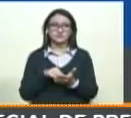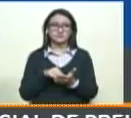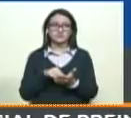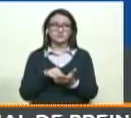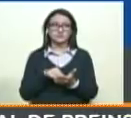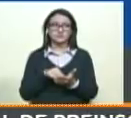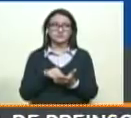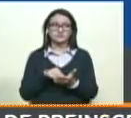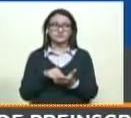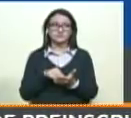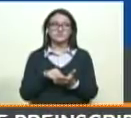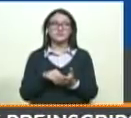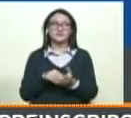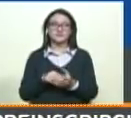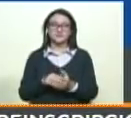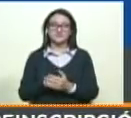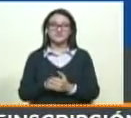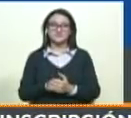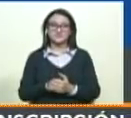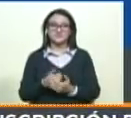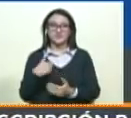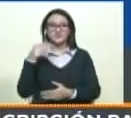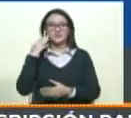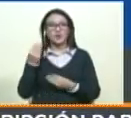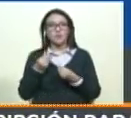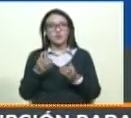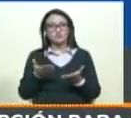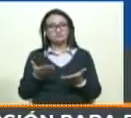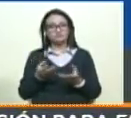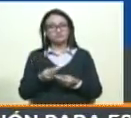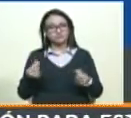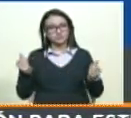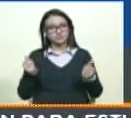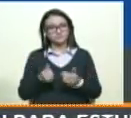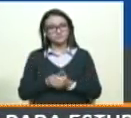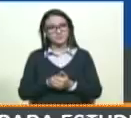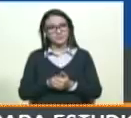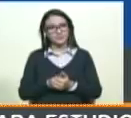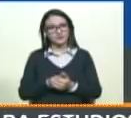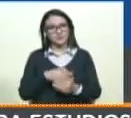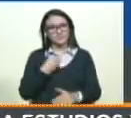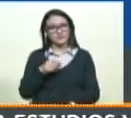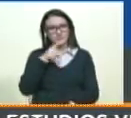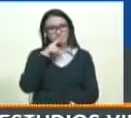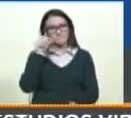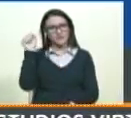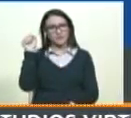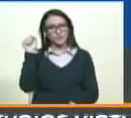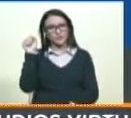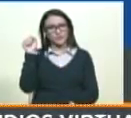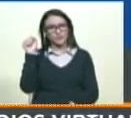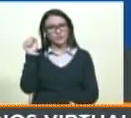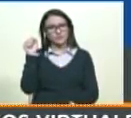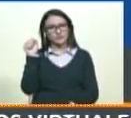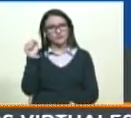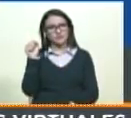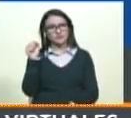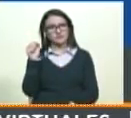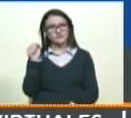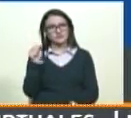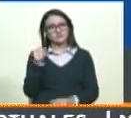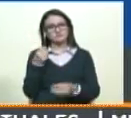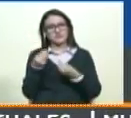daño a Venezuela, pero nosotros sabremos cómo superarlas. Miren, el presidente Nicolás Maduro diseñó una criptomoneda,